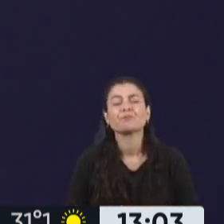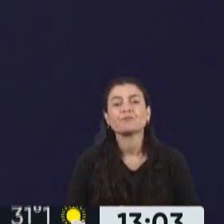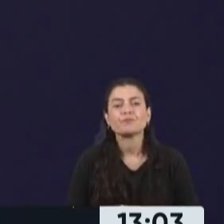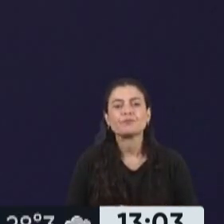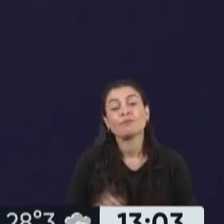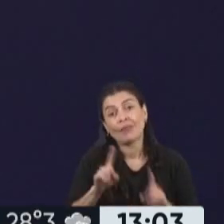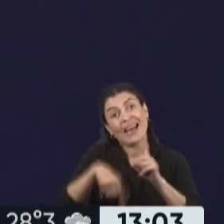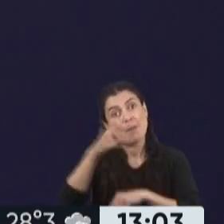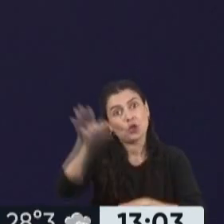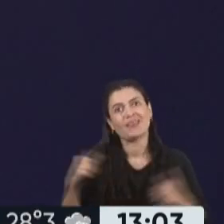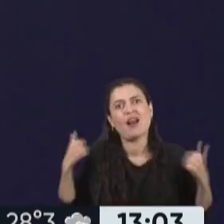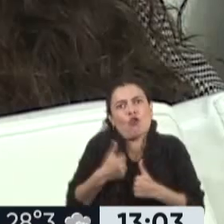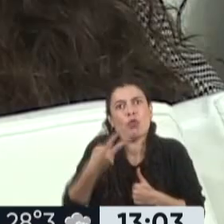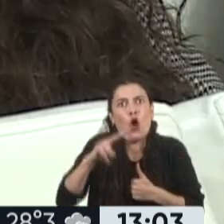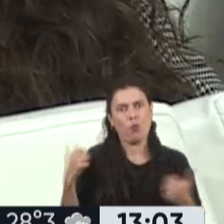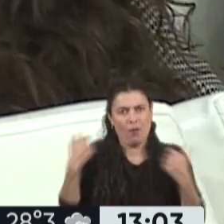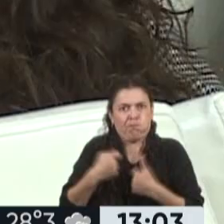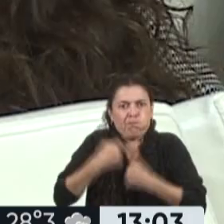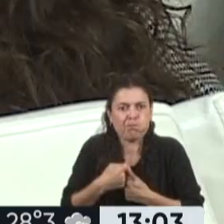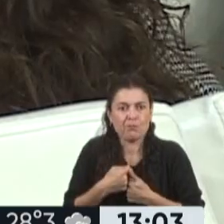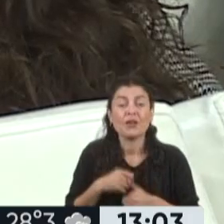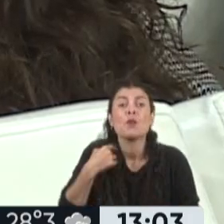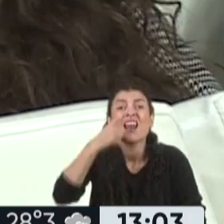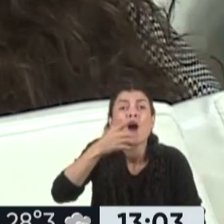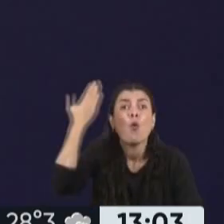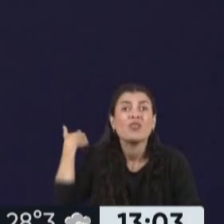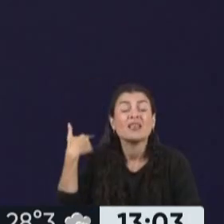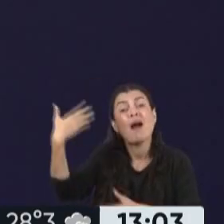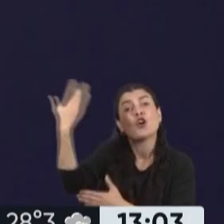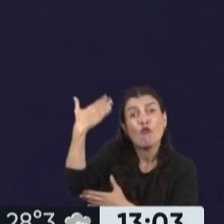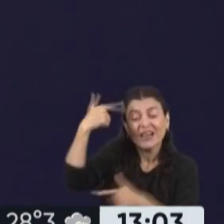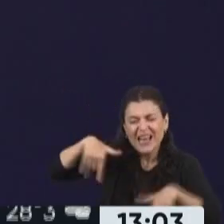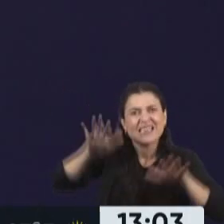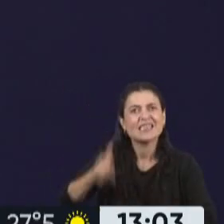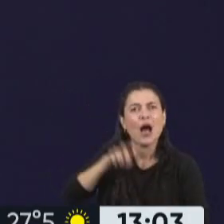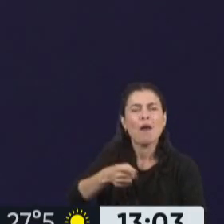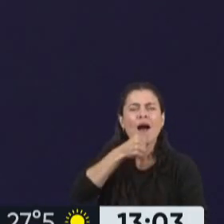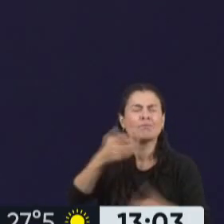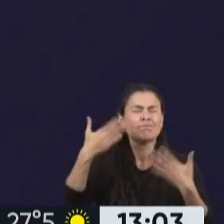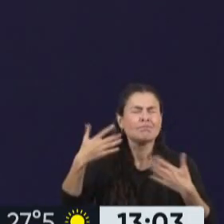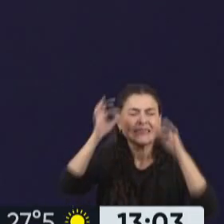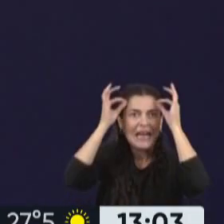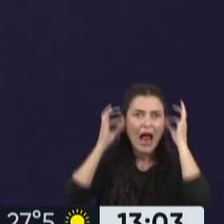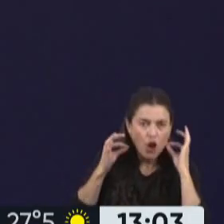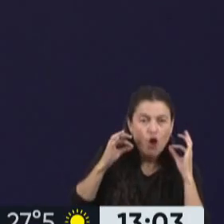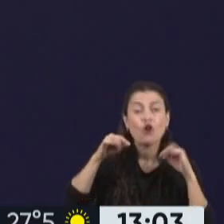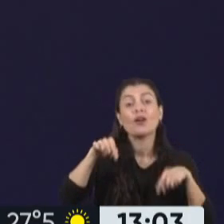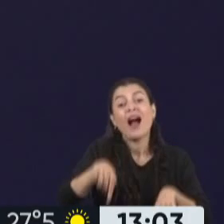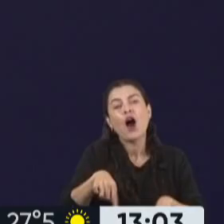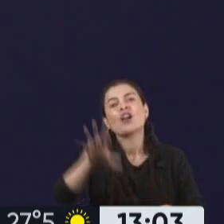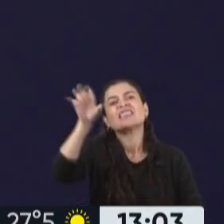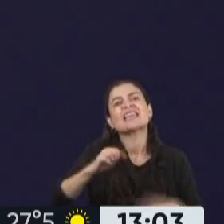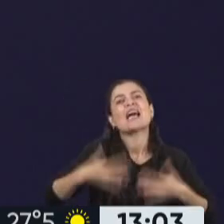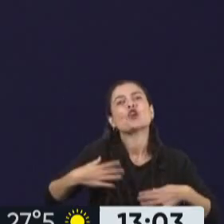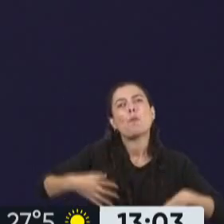Abrigate más la próxima igual. Y listo. La última vez que vinimos hacía mucho calor. Está bien, pero tráete prendas cómodas que te las puedas sacar